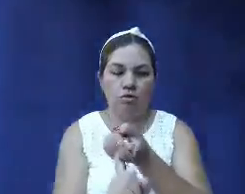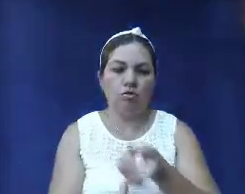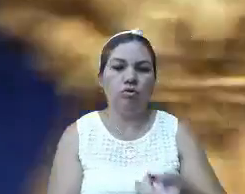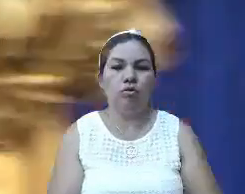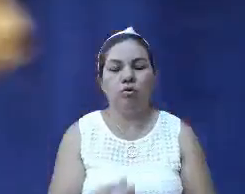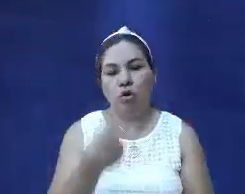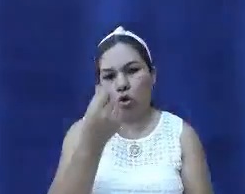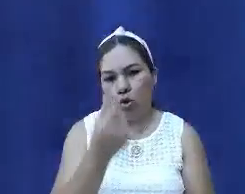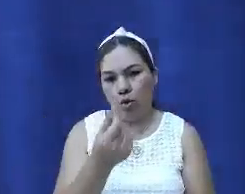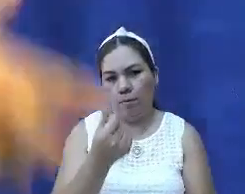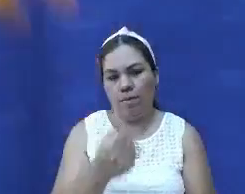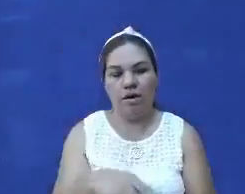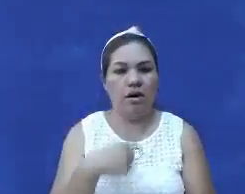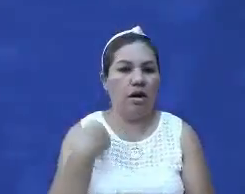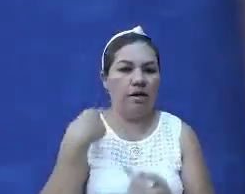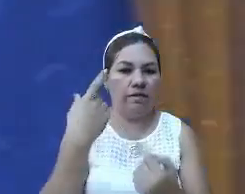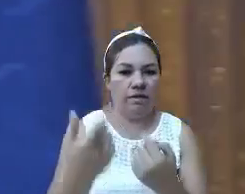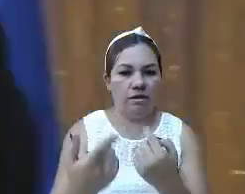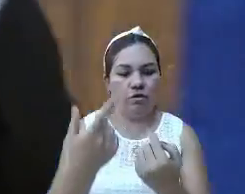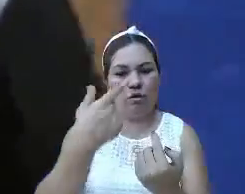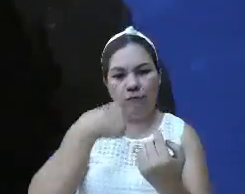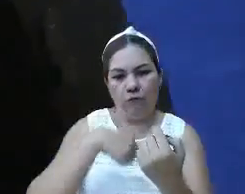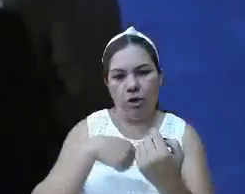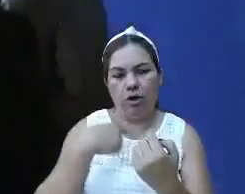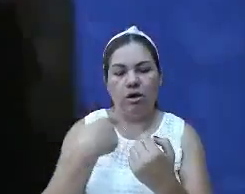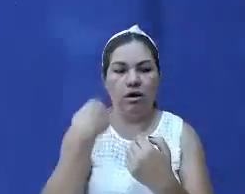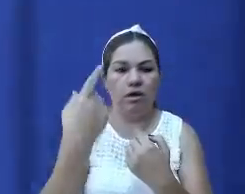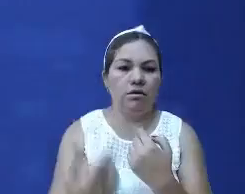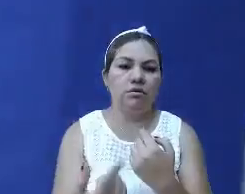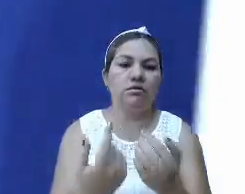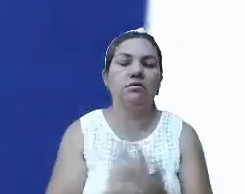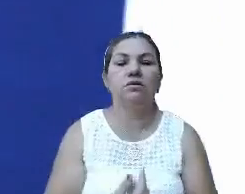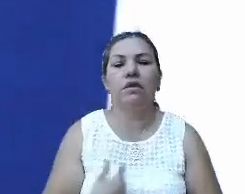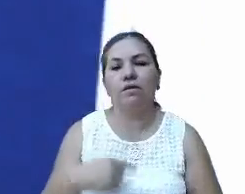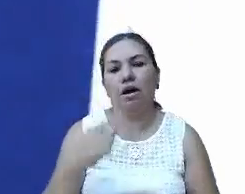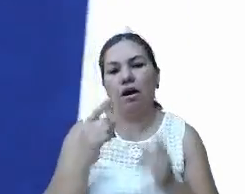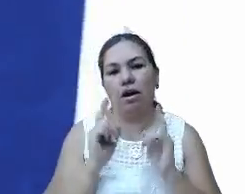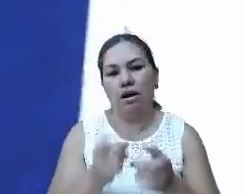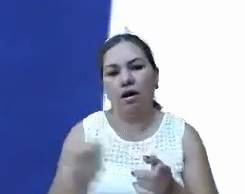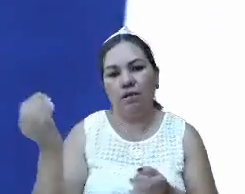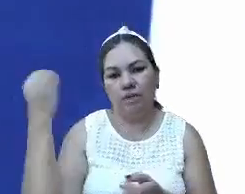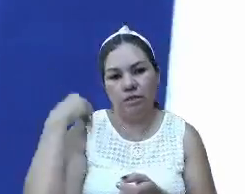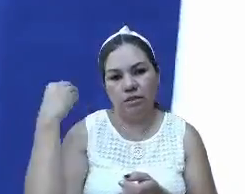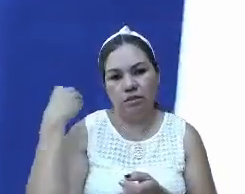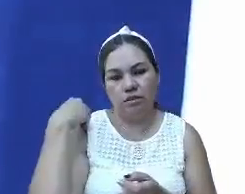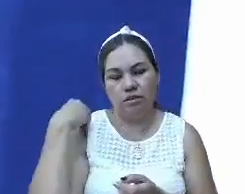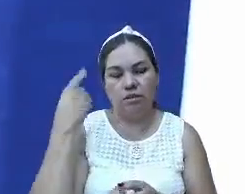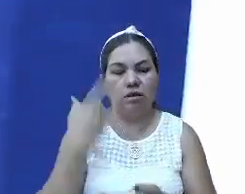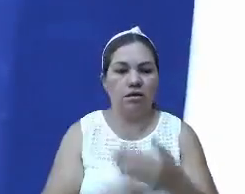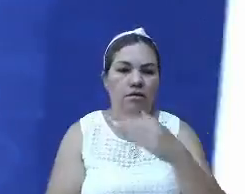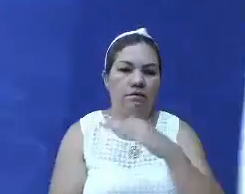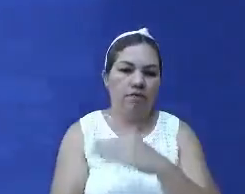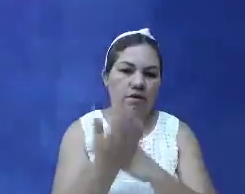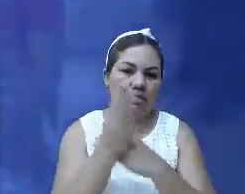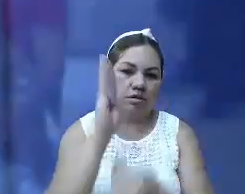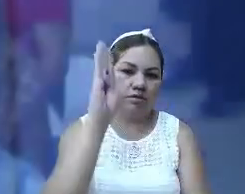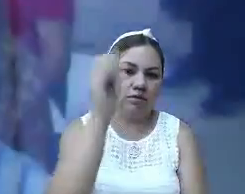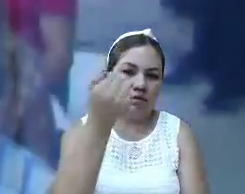y por fuera, y te va a dar estrategia de guerra para que levantes bandera de victoria.